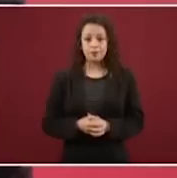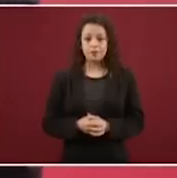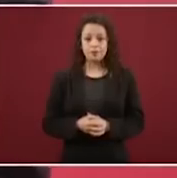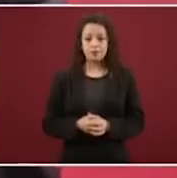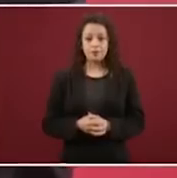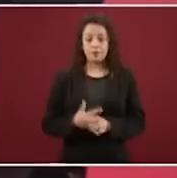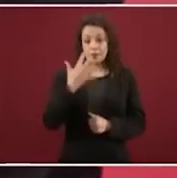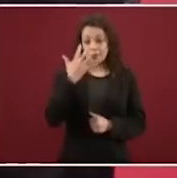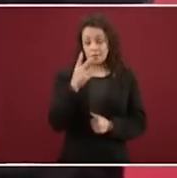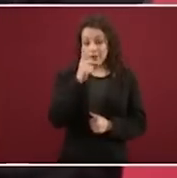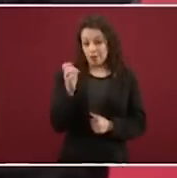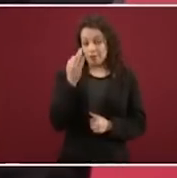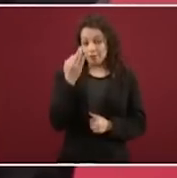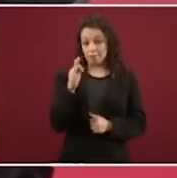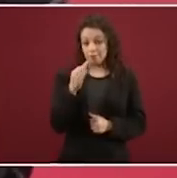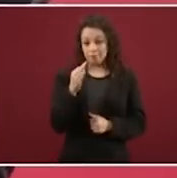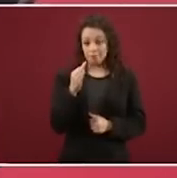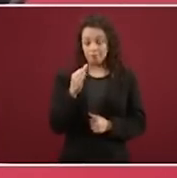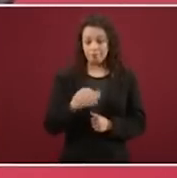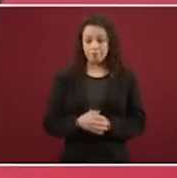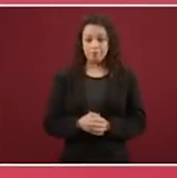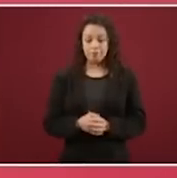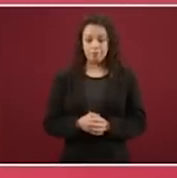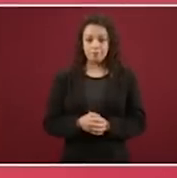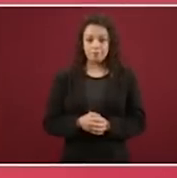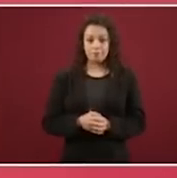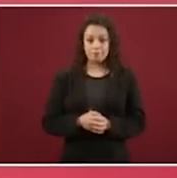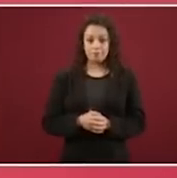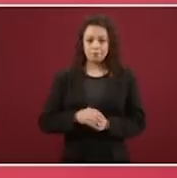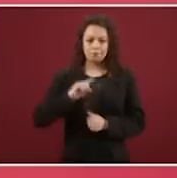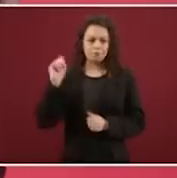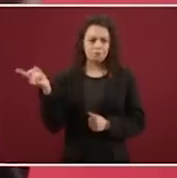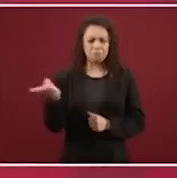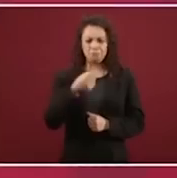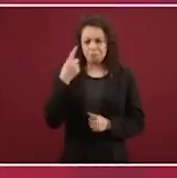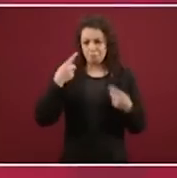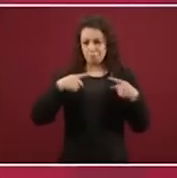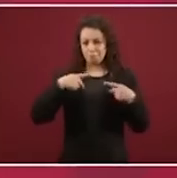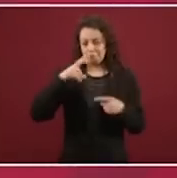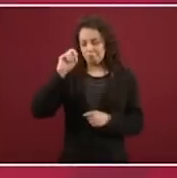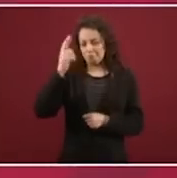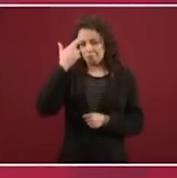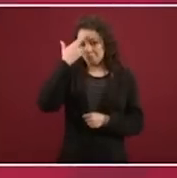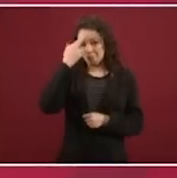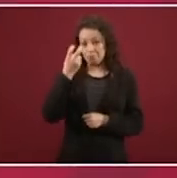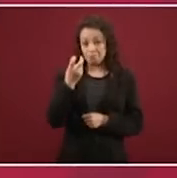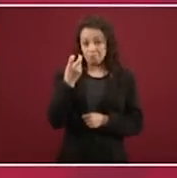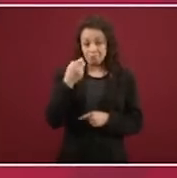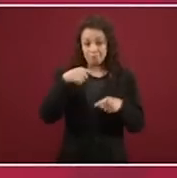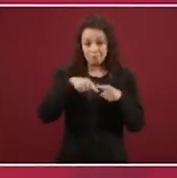día 5 de febrero, nadie recuerda que se promulgó la Constitución.